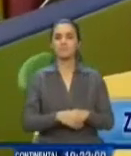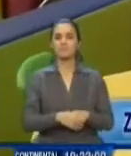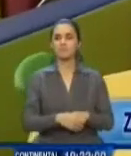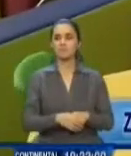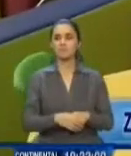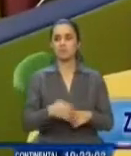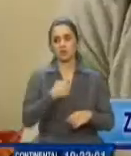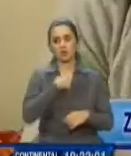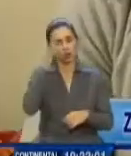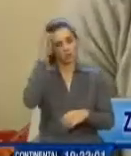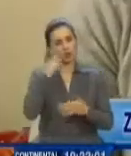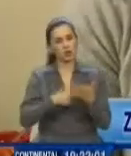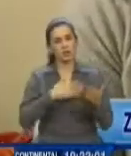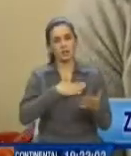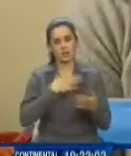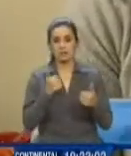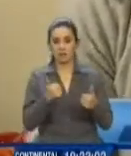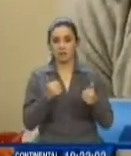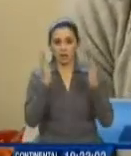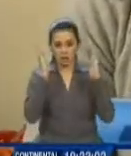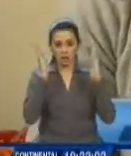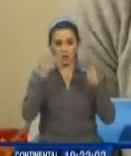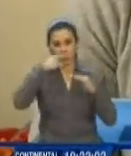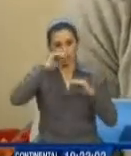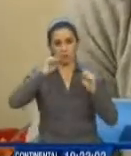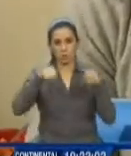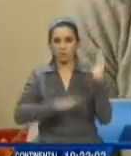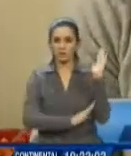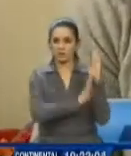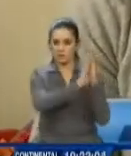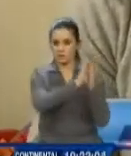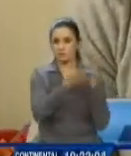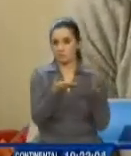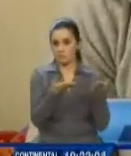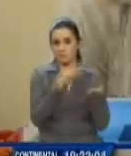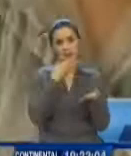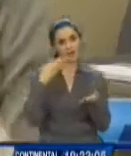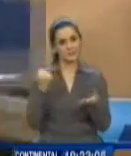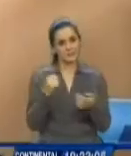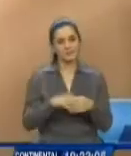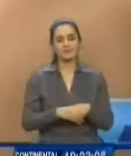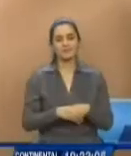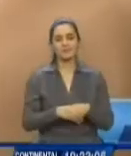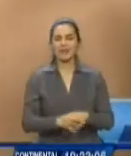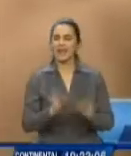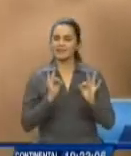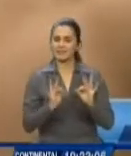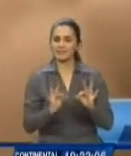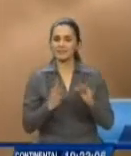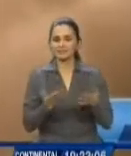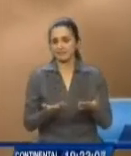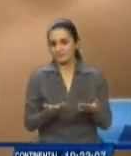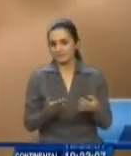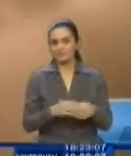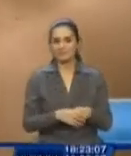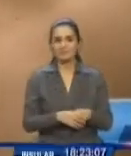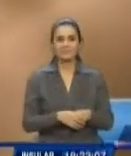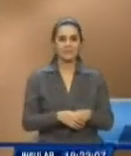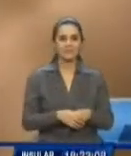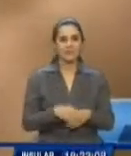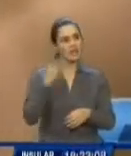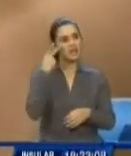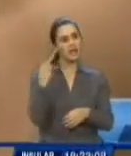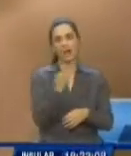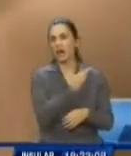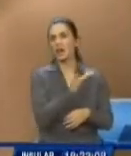me parece muy buena y así nuestros niños se pueden desarrollar de manera mucho mejor. Excelente. Le